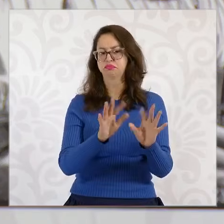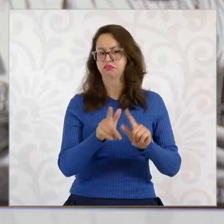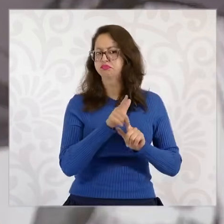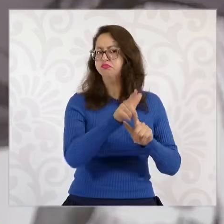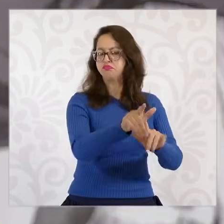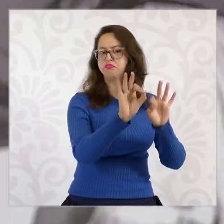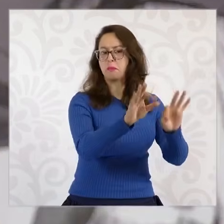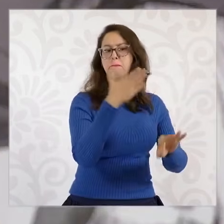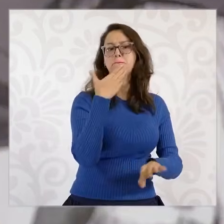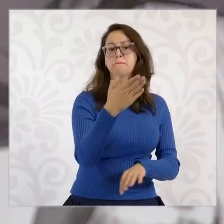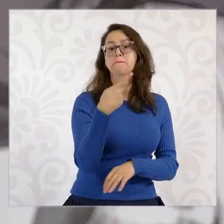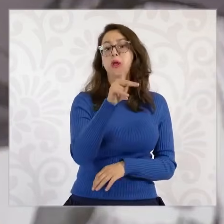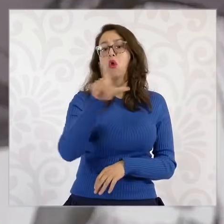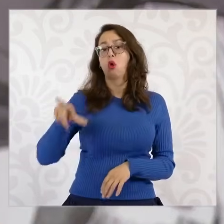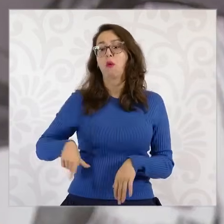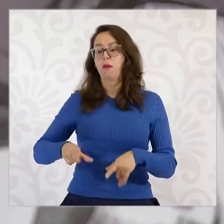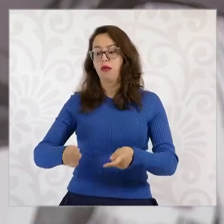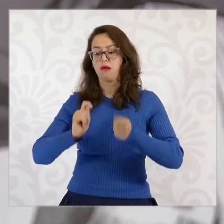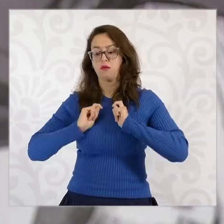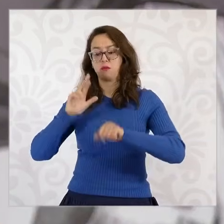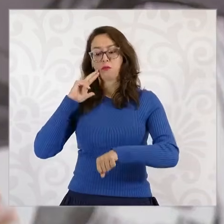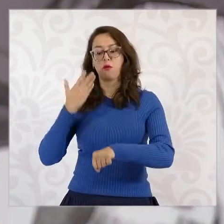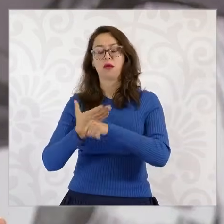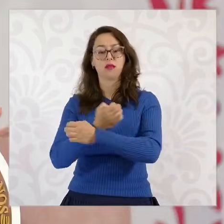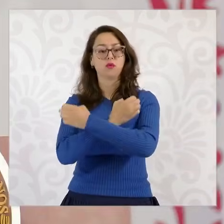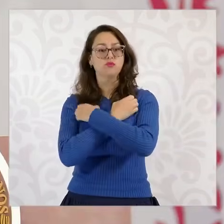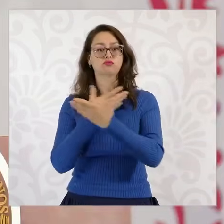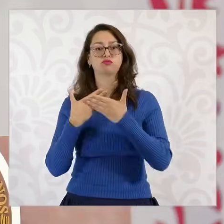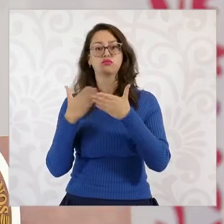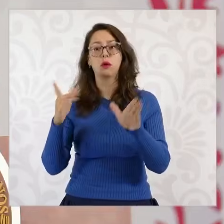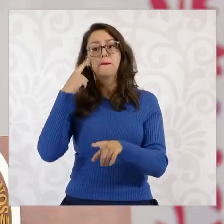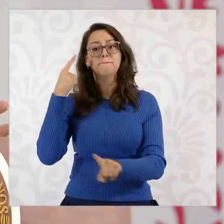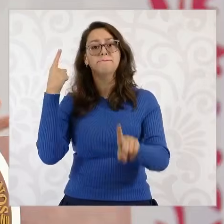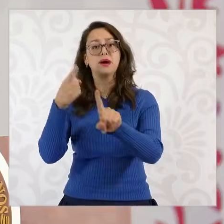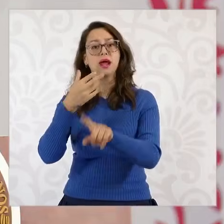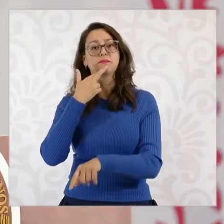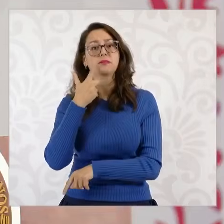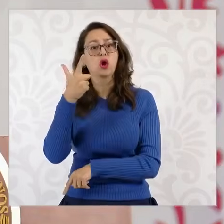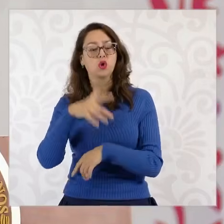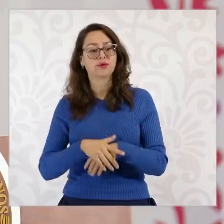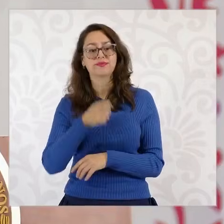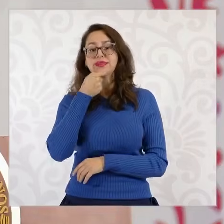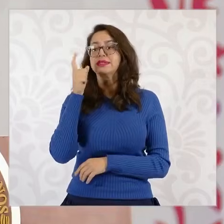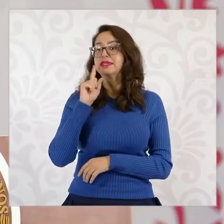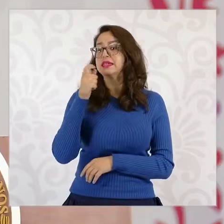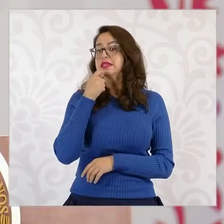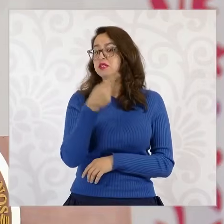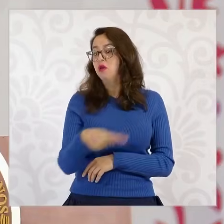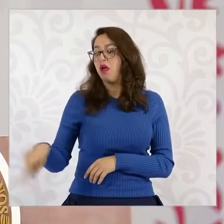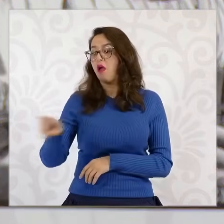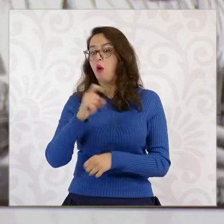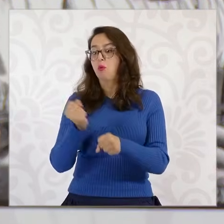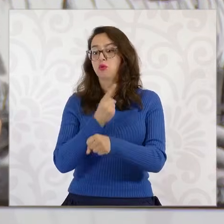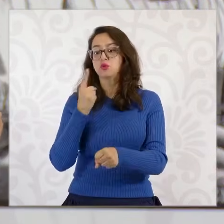educación pública sea la mejor de todas las educaciones y que todas las niñas y los niños tengan lo necesario para poder ir a la escuela.